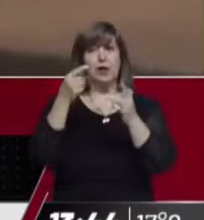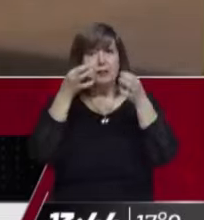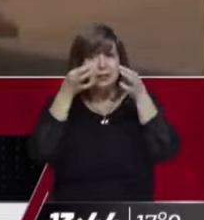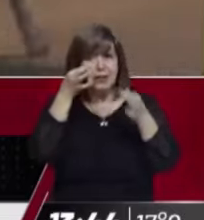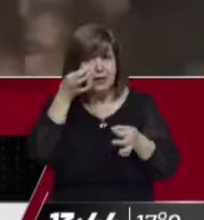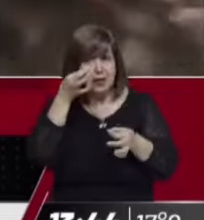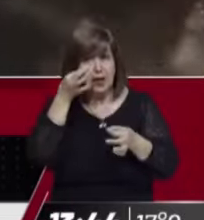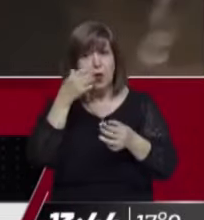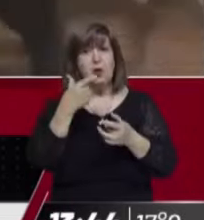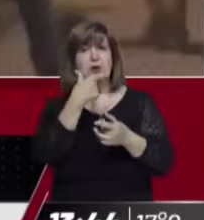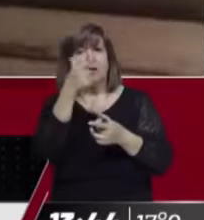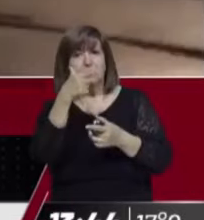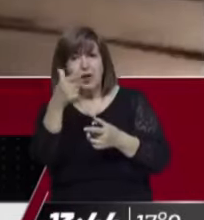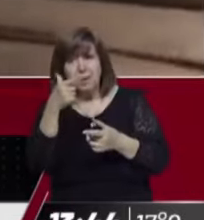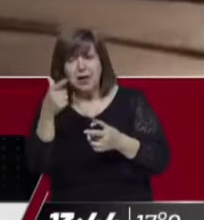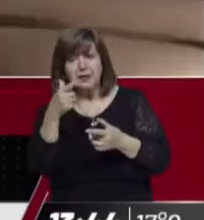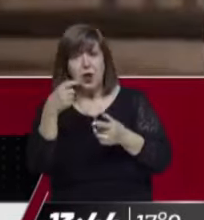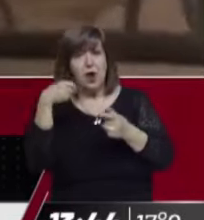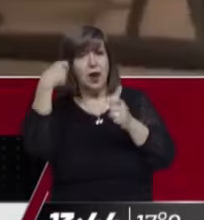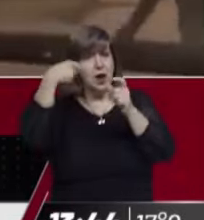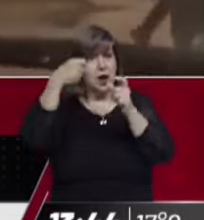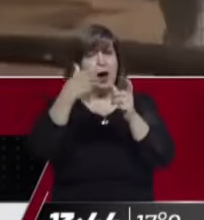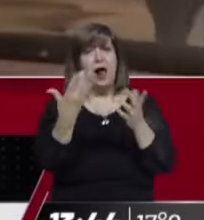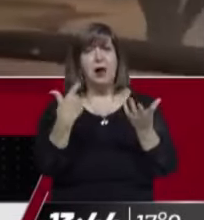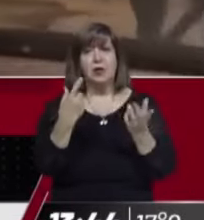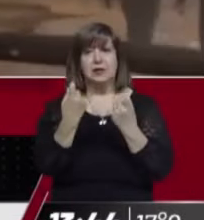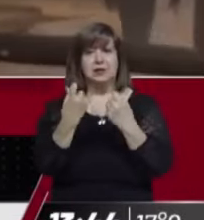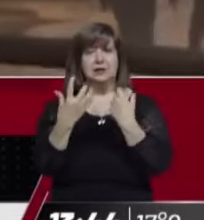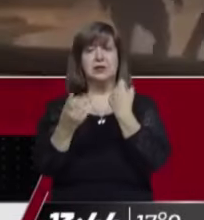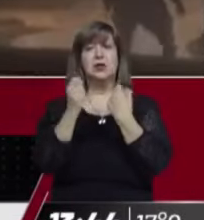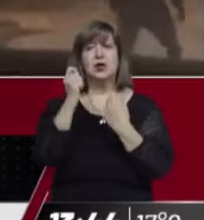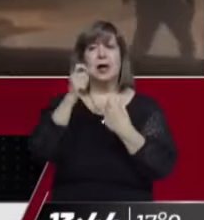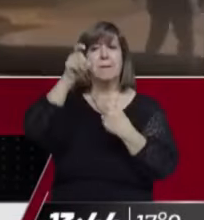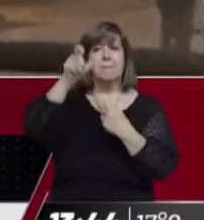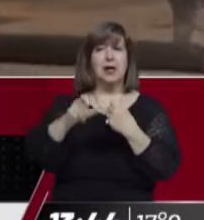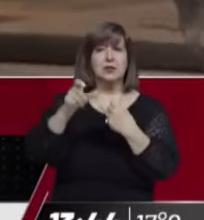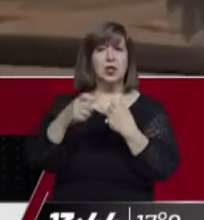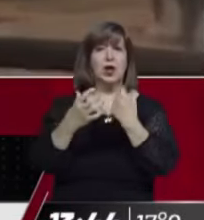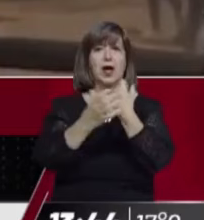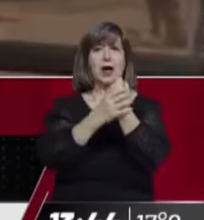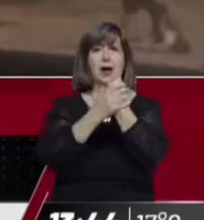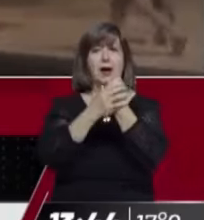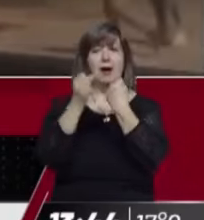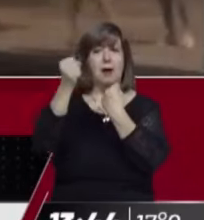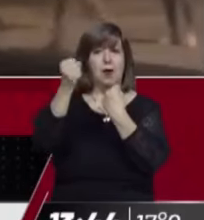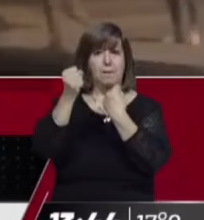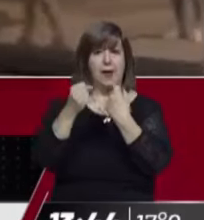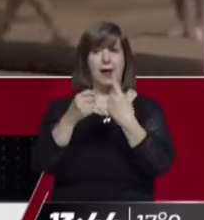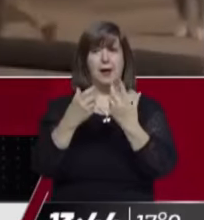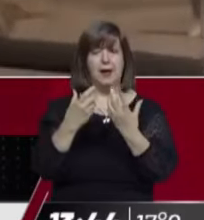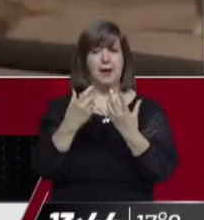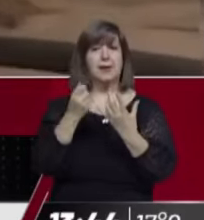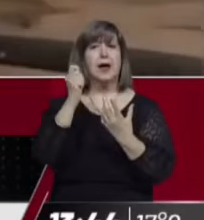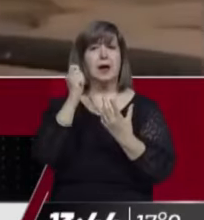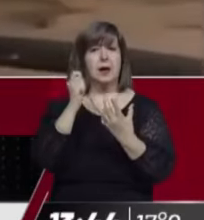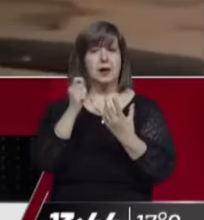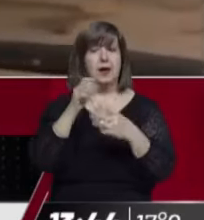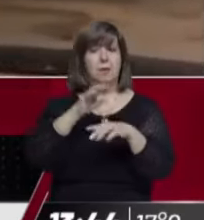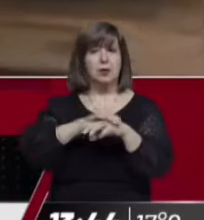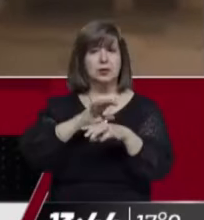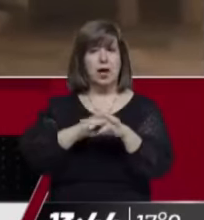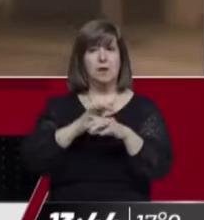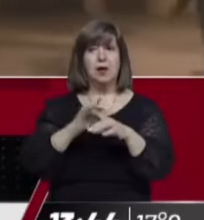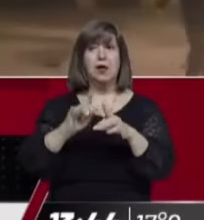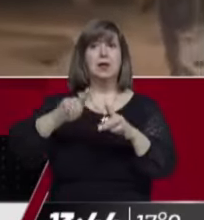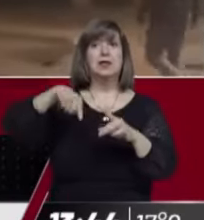alguna filmación lo que sea porque queremos dar con él no puede ser de la manera que golpeó a mi hija hoy la golpeó a mi hija el sábado que